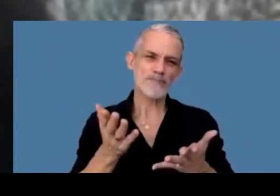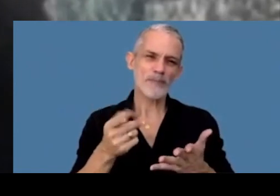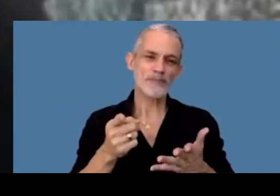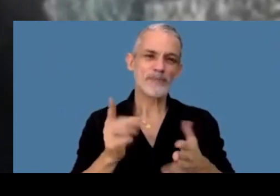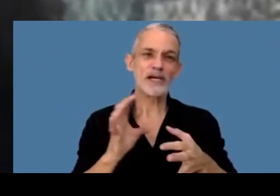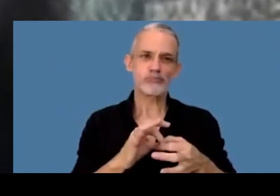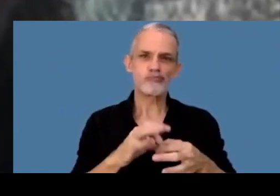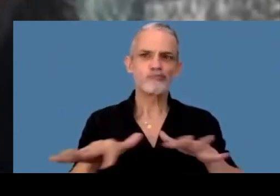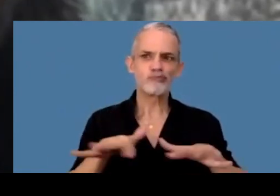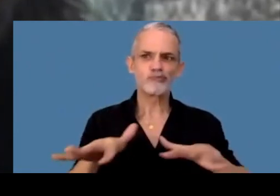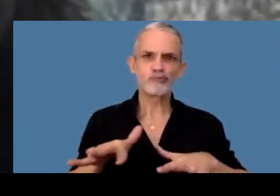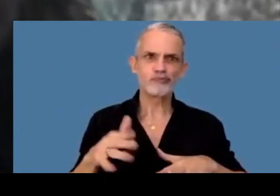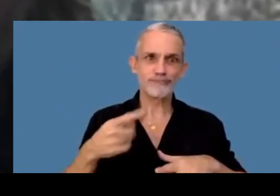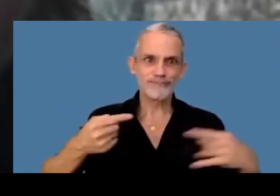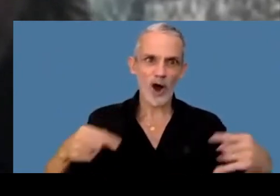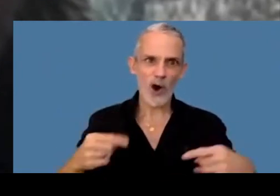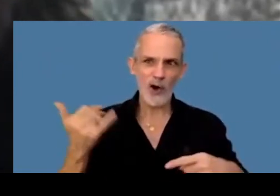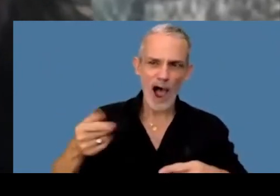nos suceden.